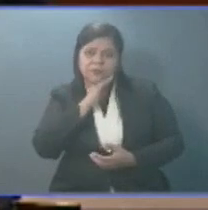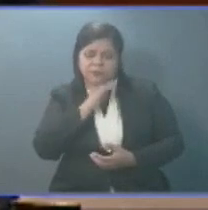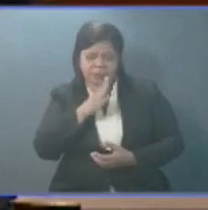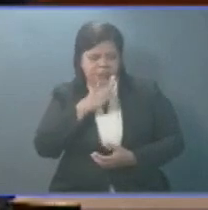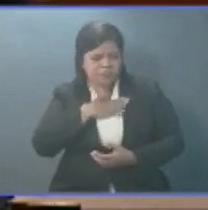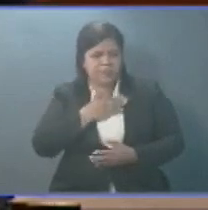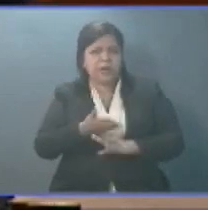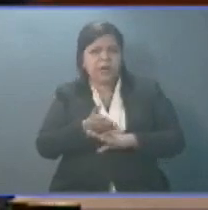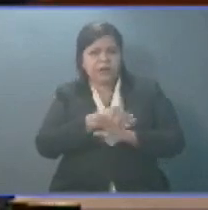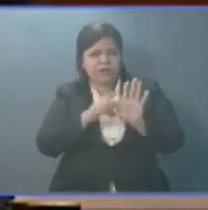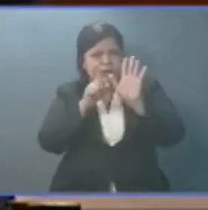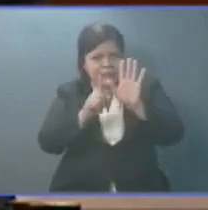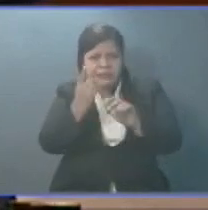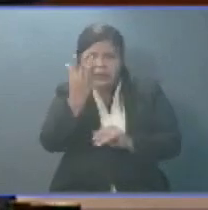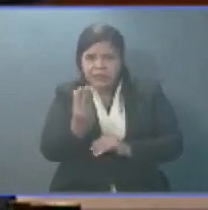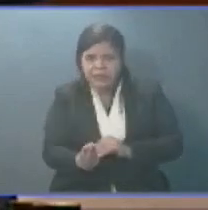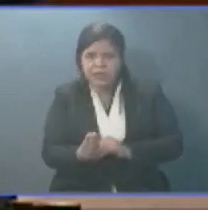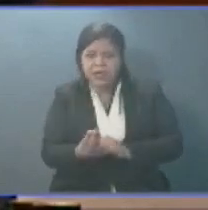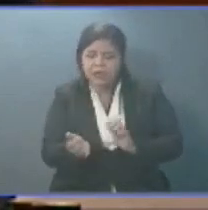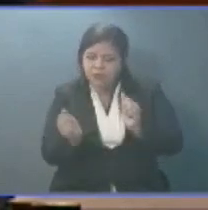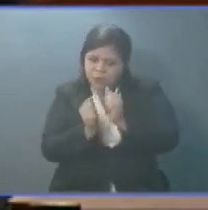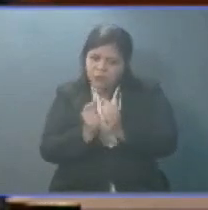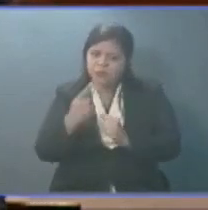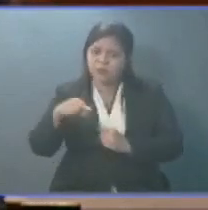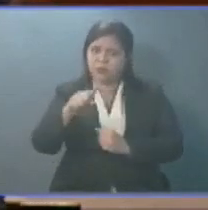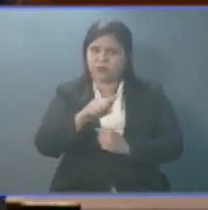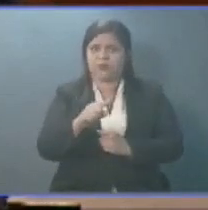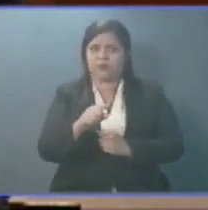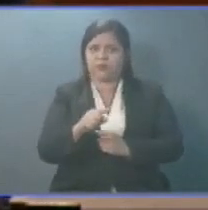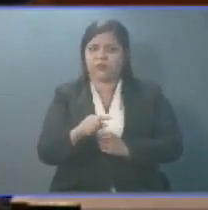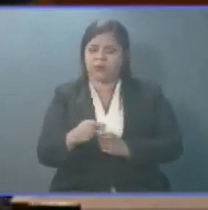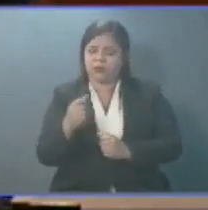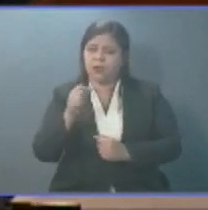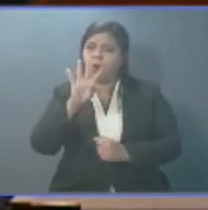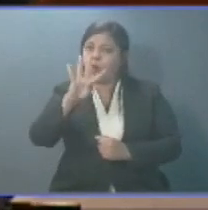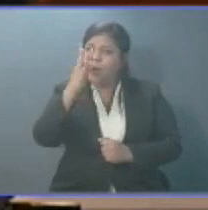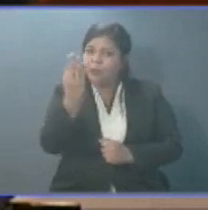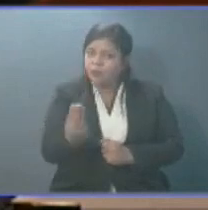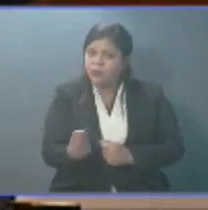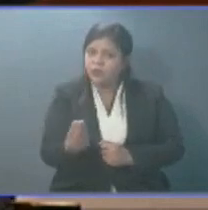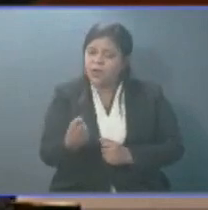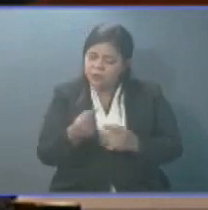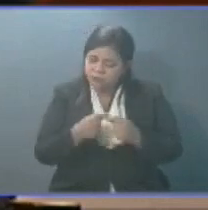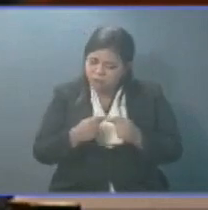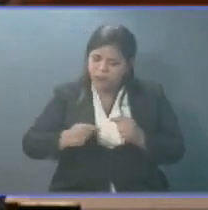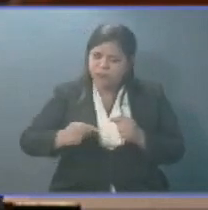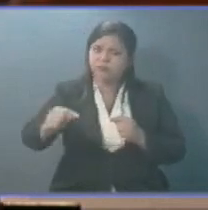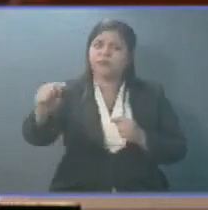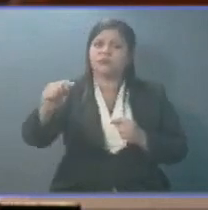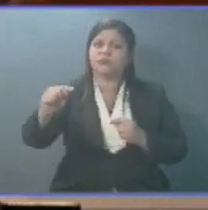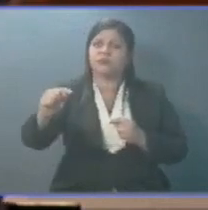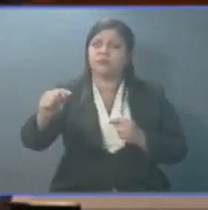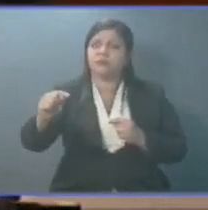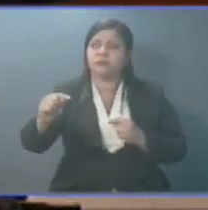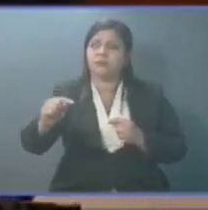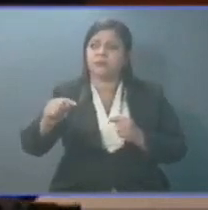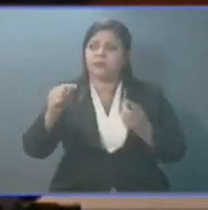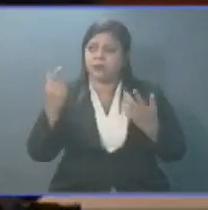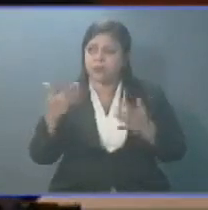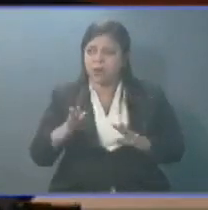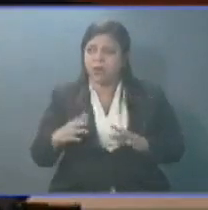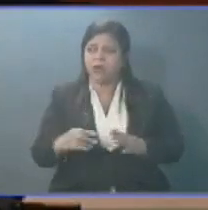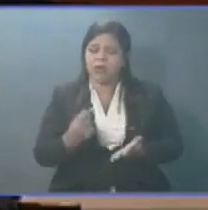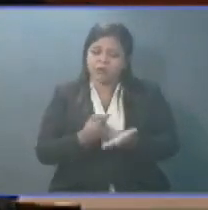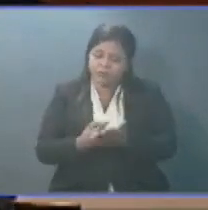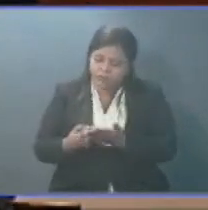estuve seis días consecutivos yo mismo estuve presente cuatro días consecutivos en ese total en el cual se